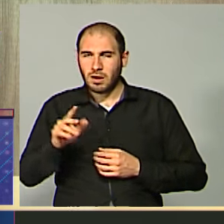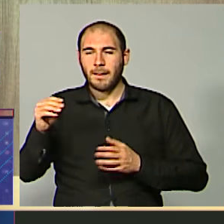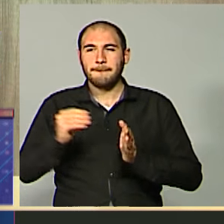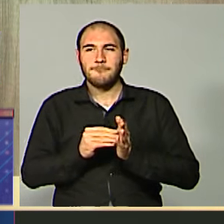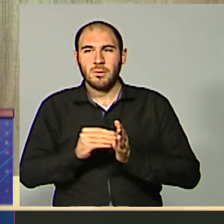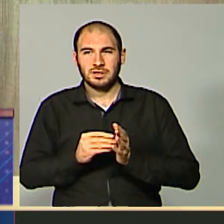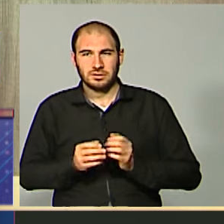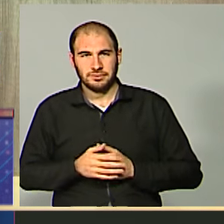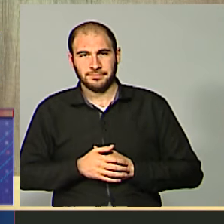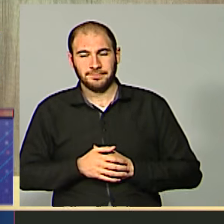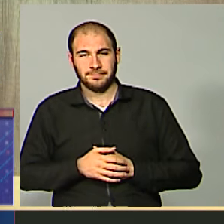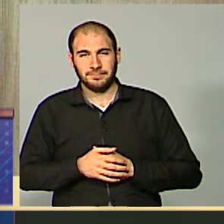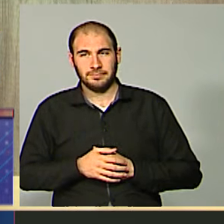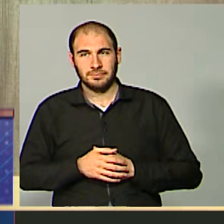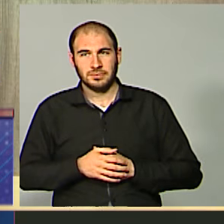momento de